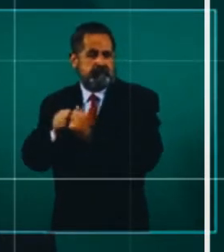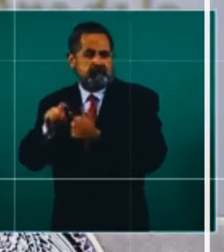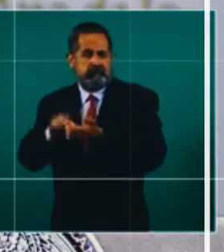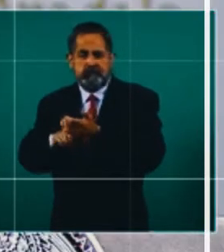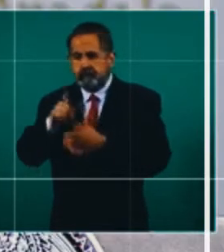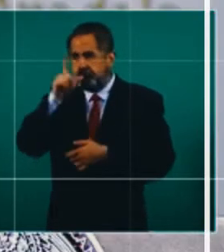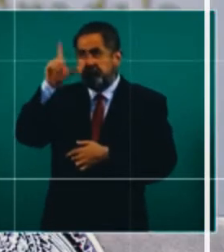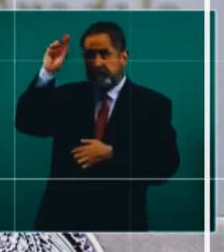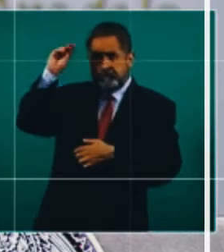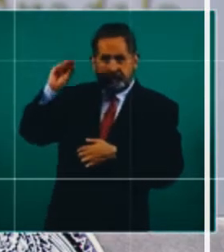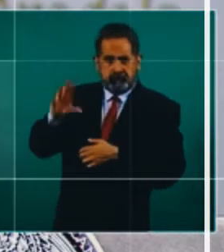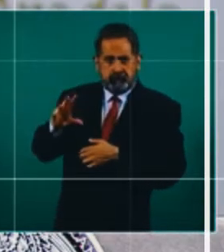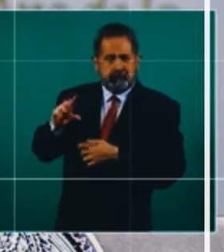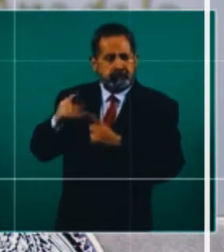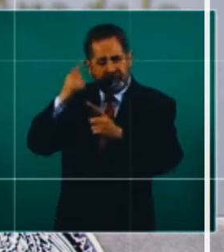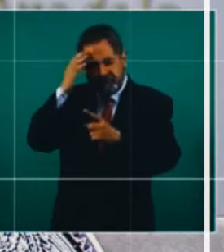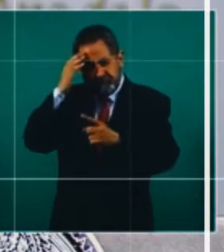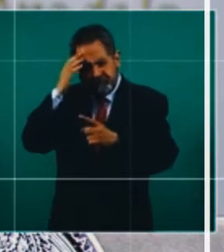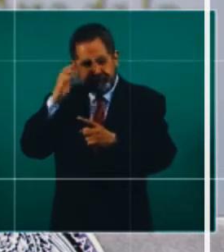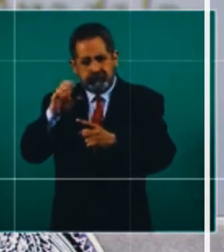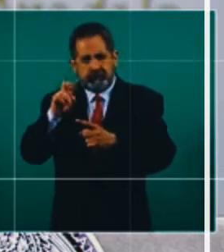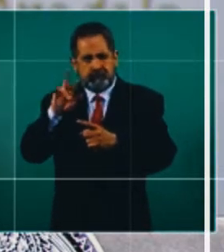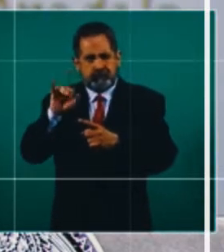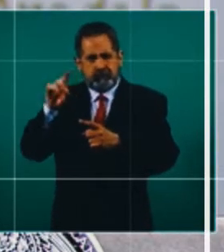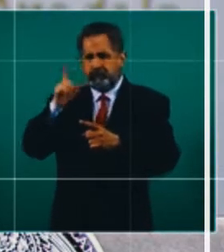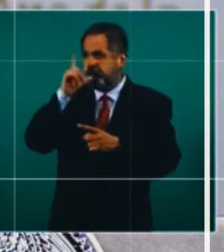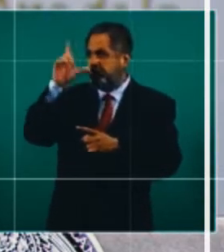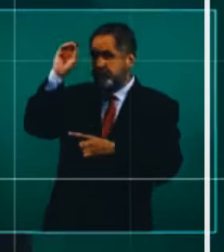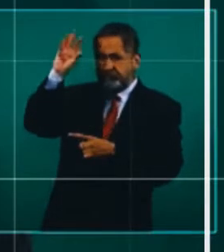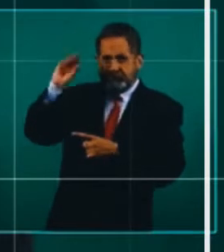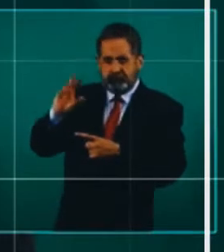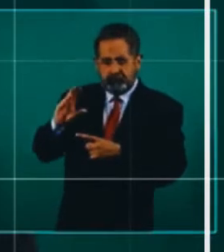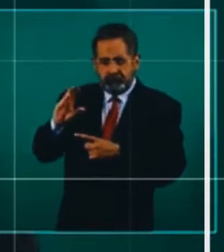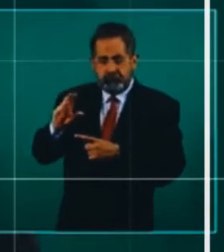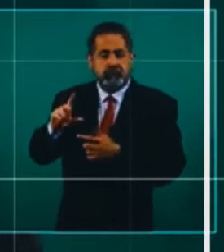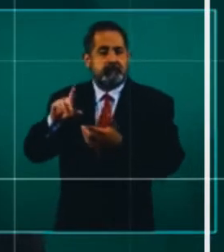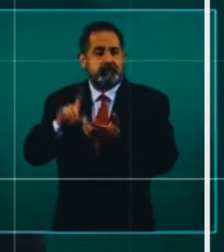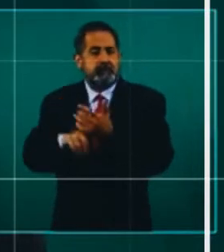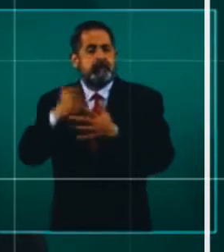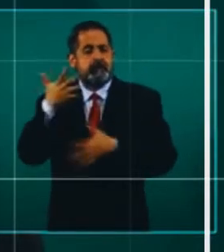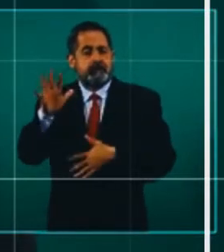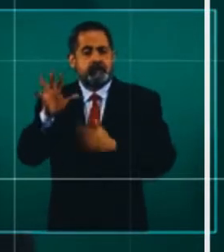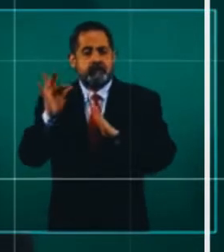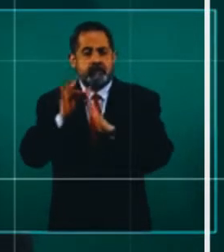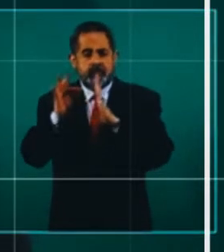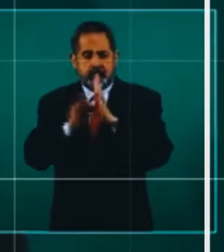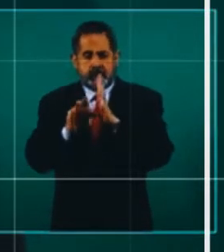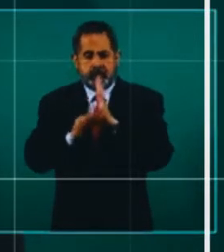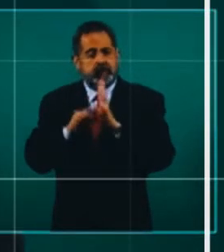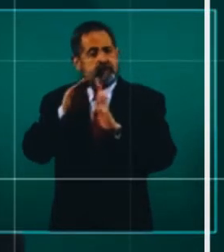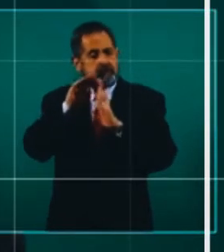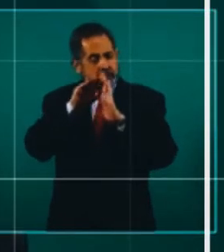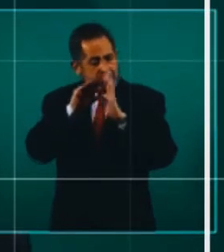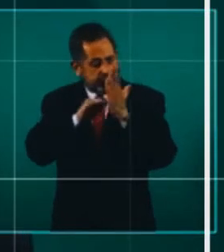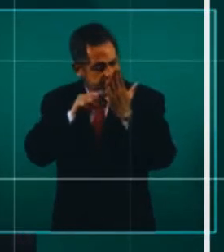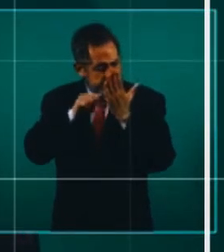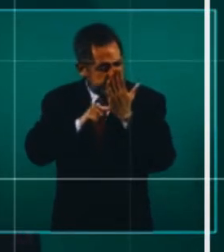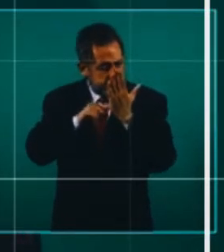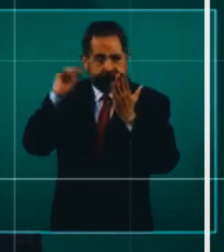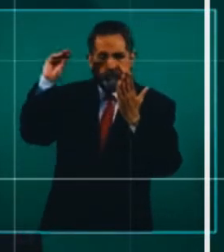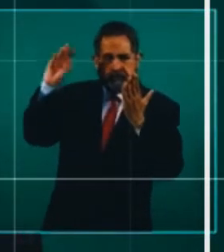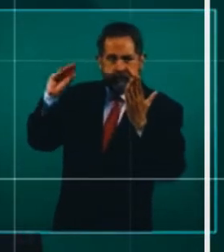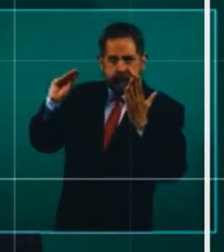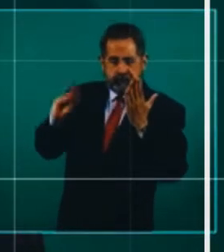riesgo COVID. El semáforo de riesgo COVID, como conocen ustedes, tiene 10 indicadores que representan de manera panorámica la ocurrencia o